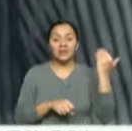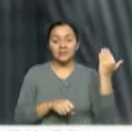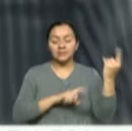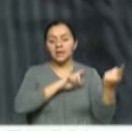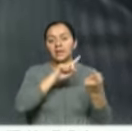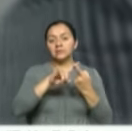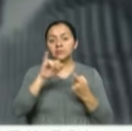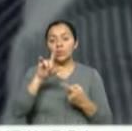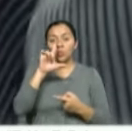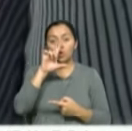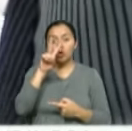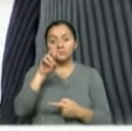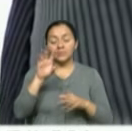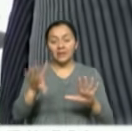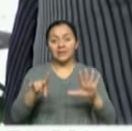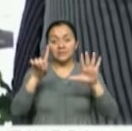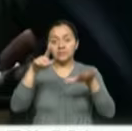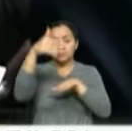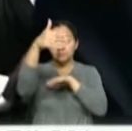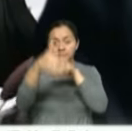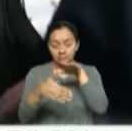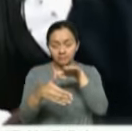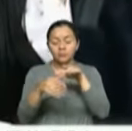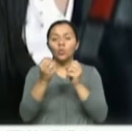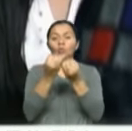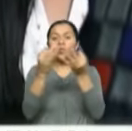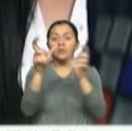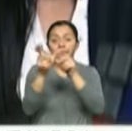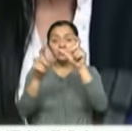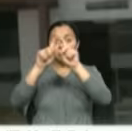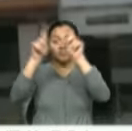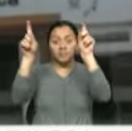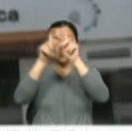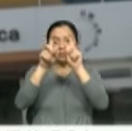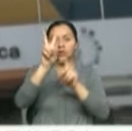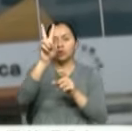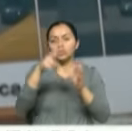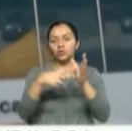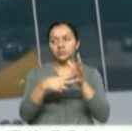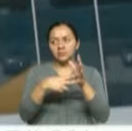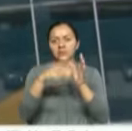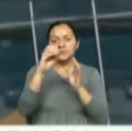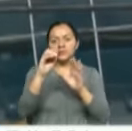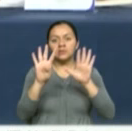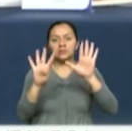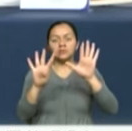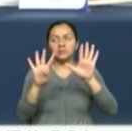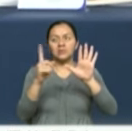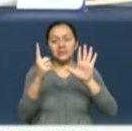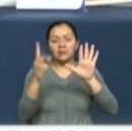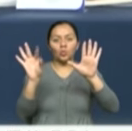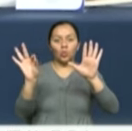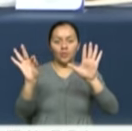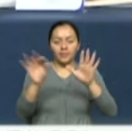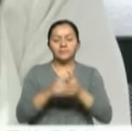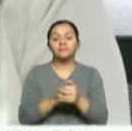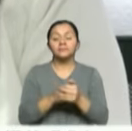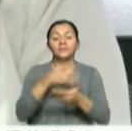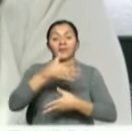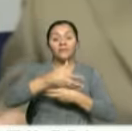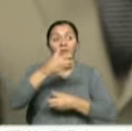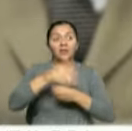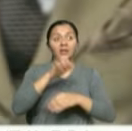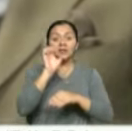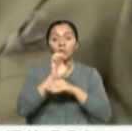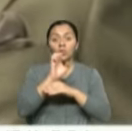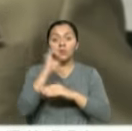de 269 mil proveedores fueron contratados a través de los catálogos electrónicos. En este contexto, la Federación